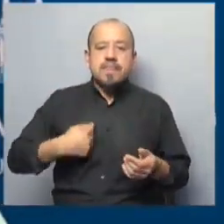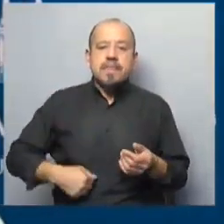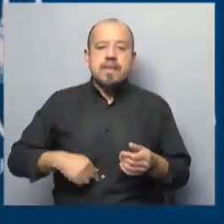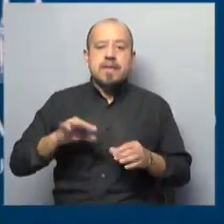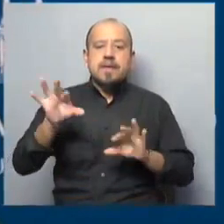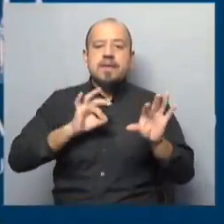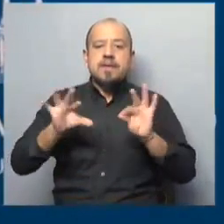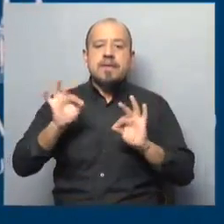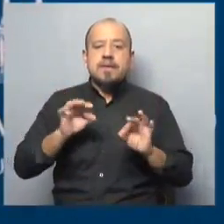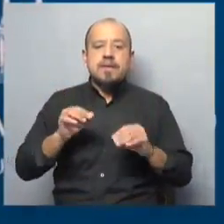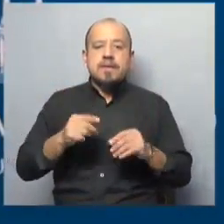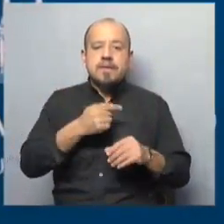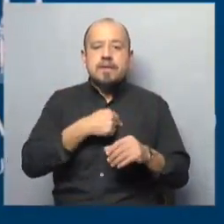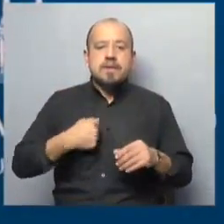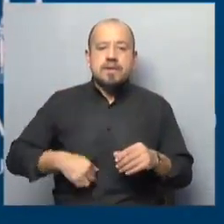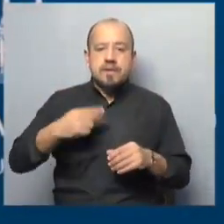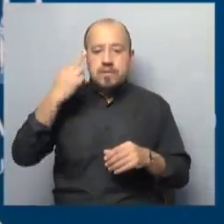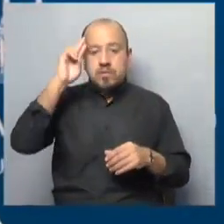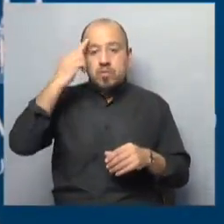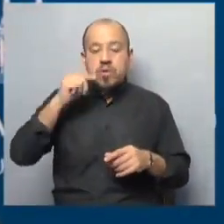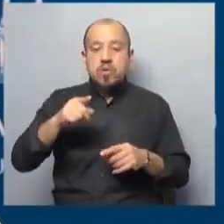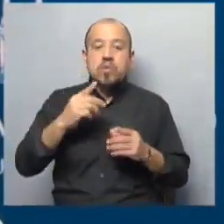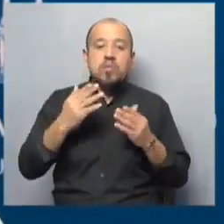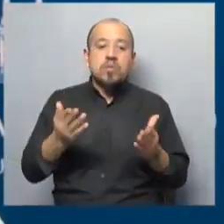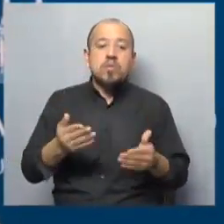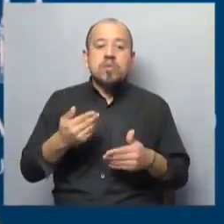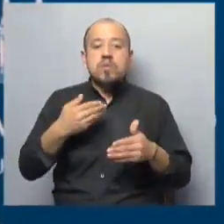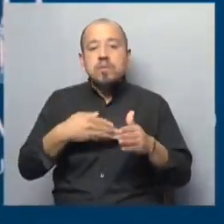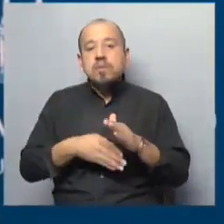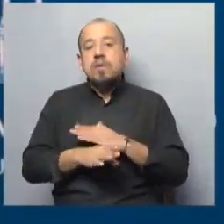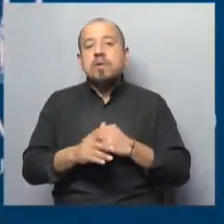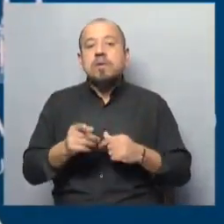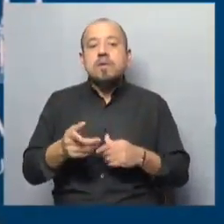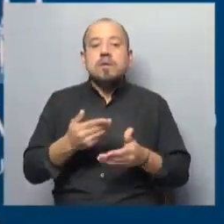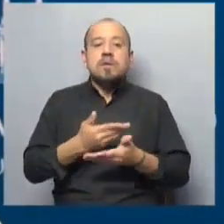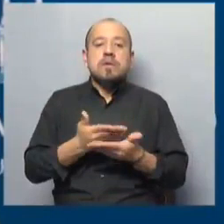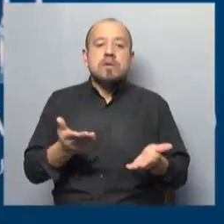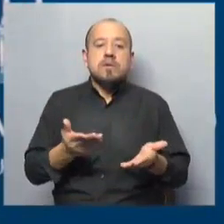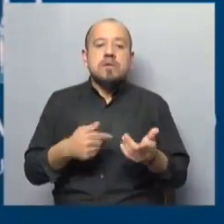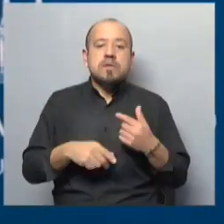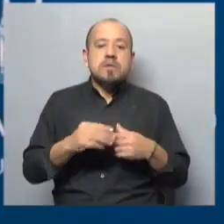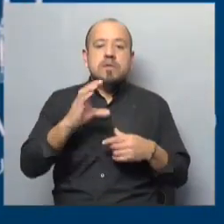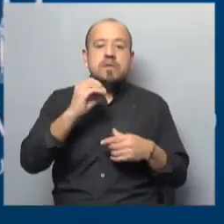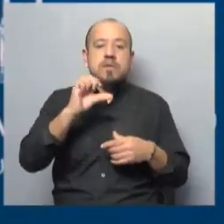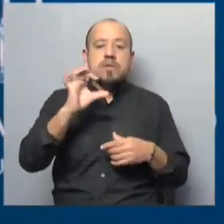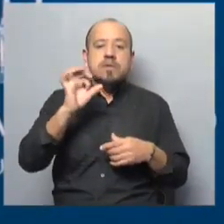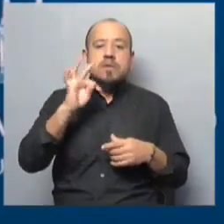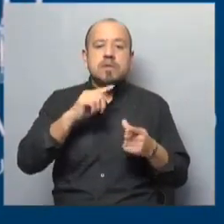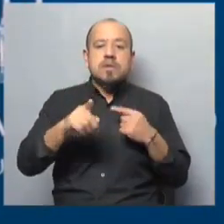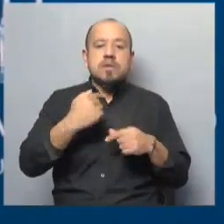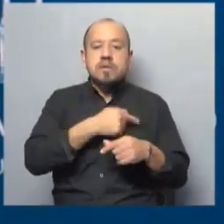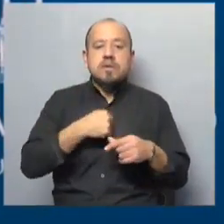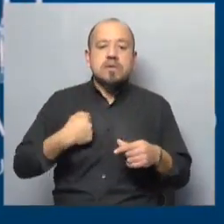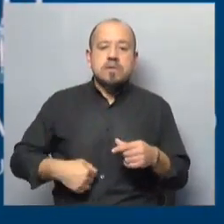elegida estratégicamente por Uruguay como la puerta de entrada al enorme oeste de la República Popular